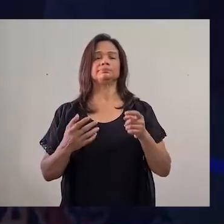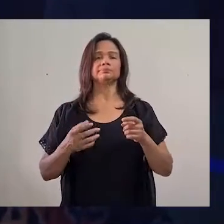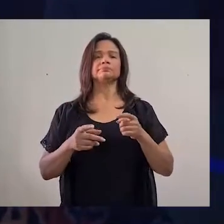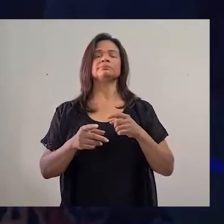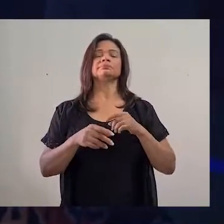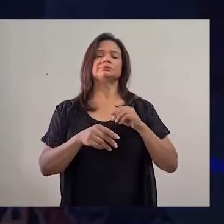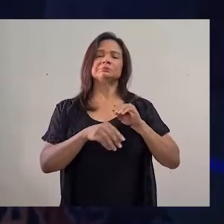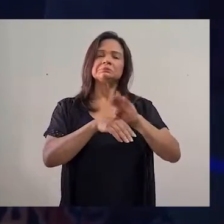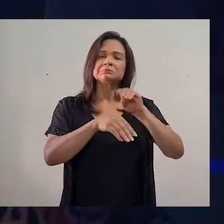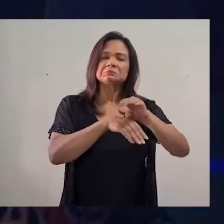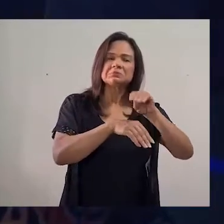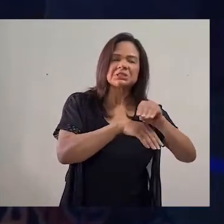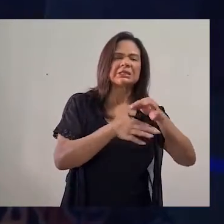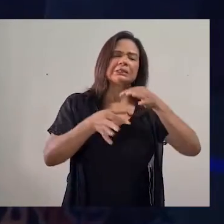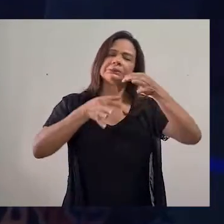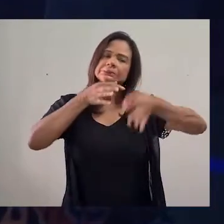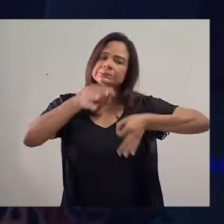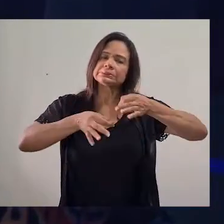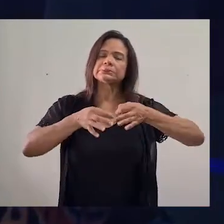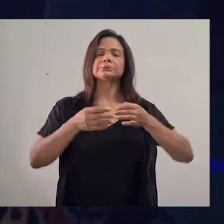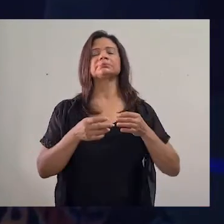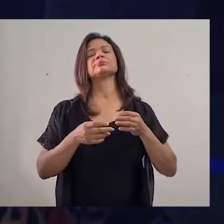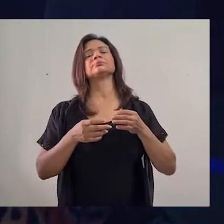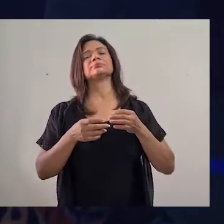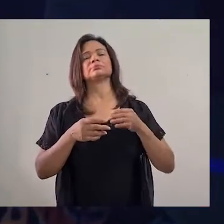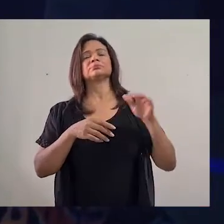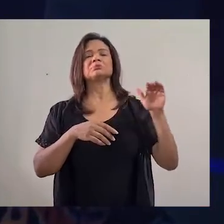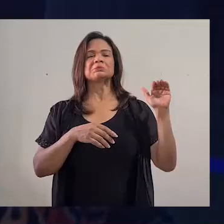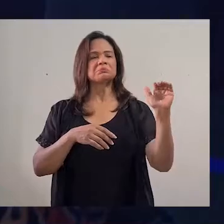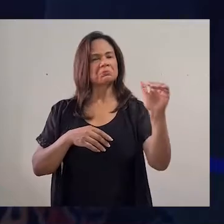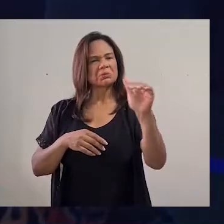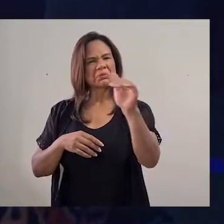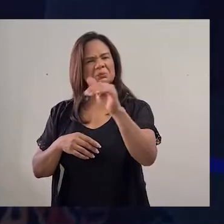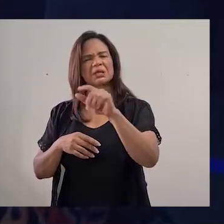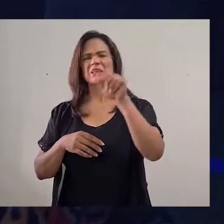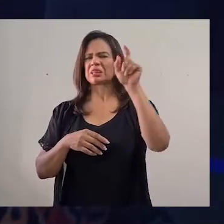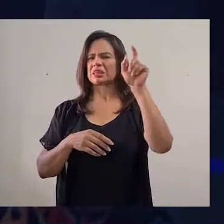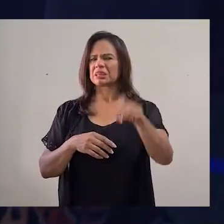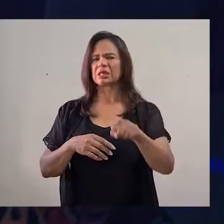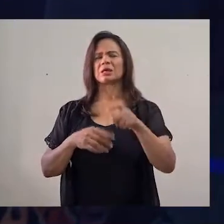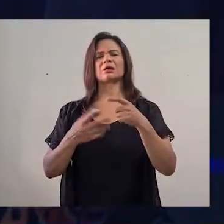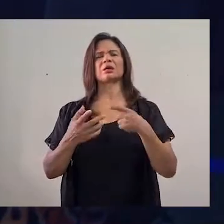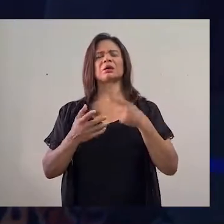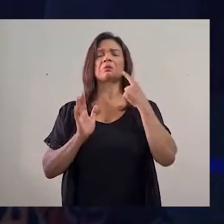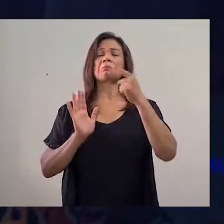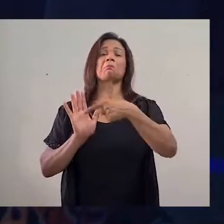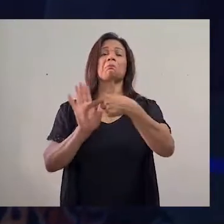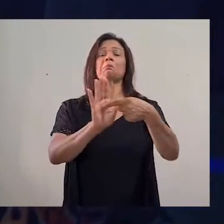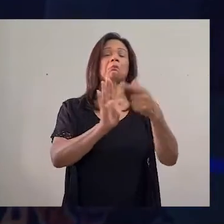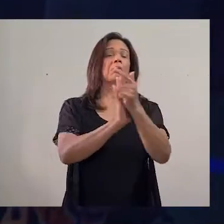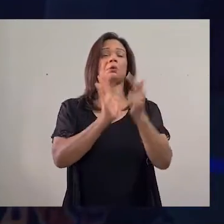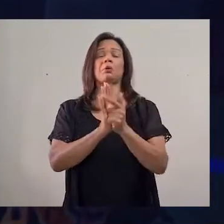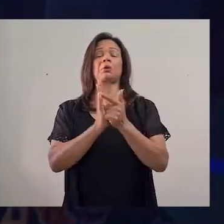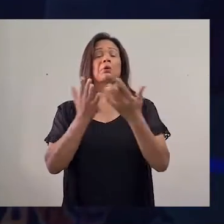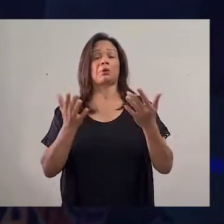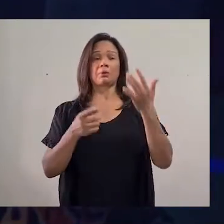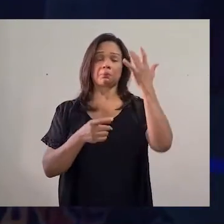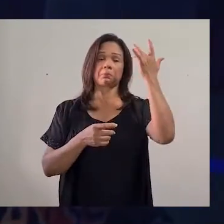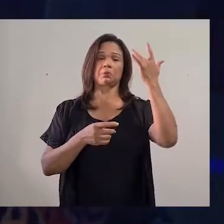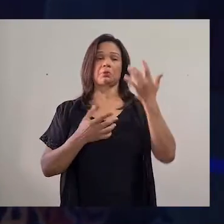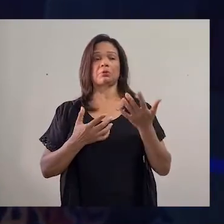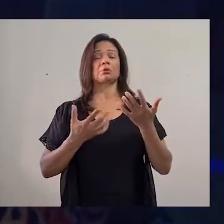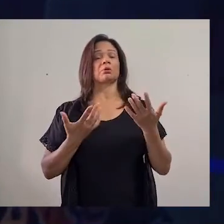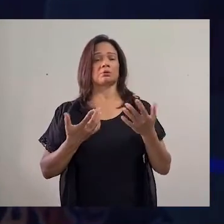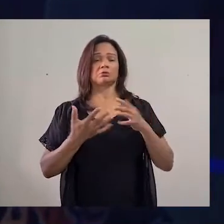a necesitar esa sensibilización, ese llamado, esa puesta en vigencia de las